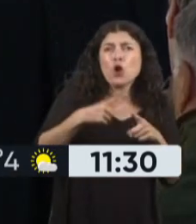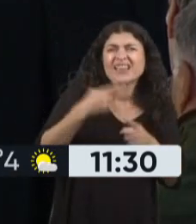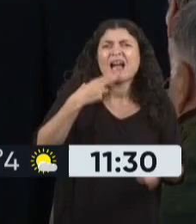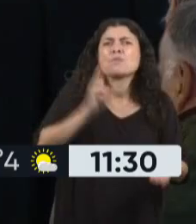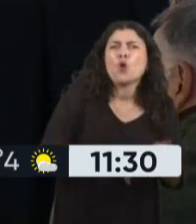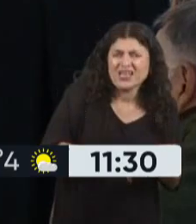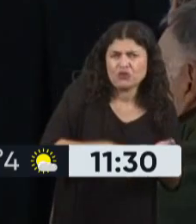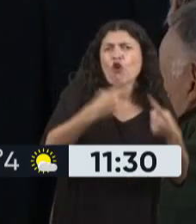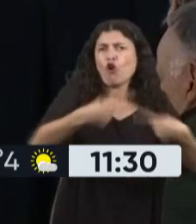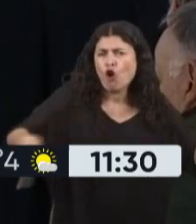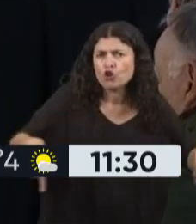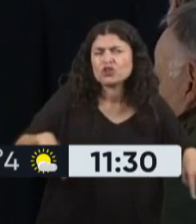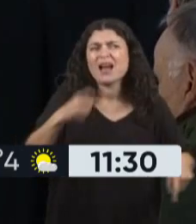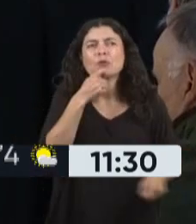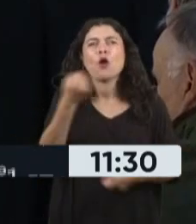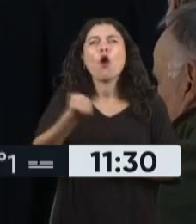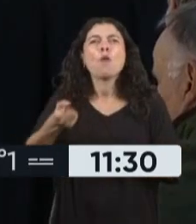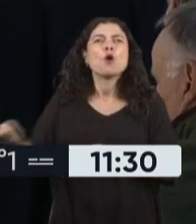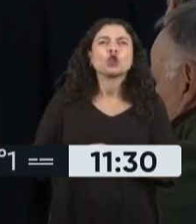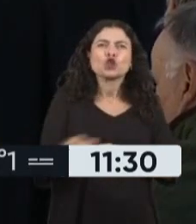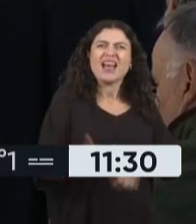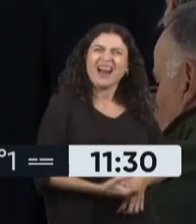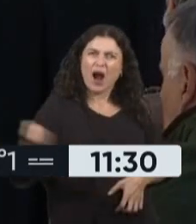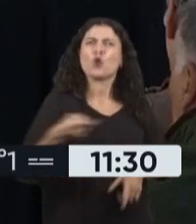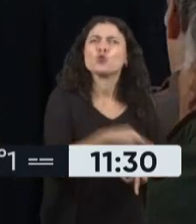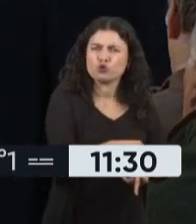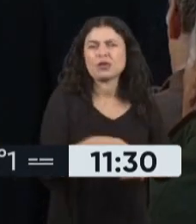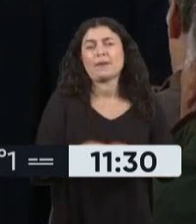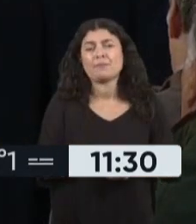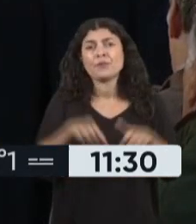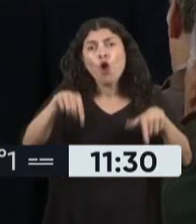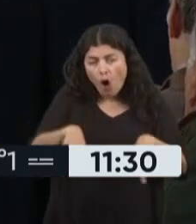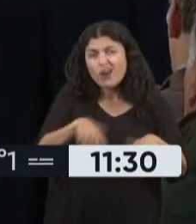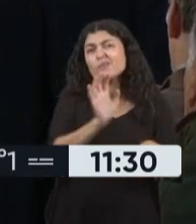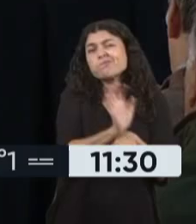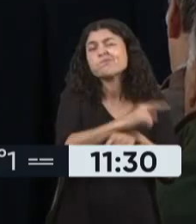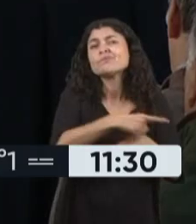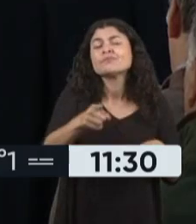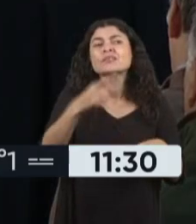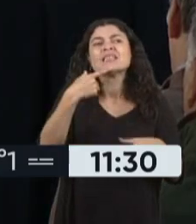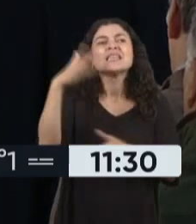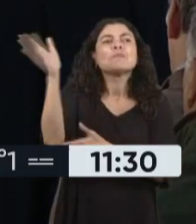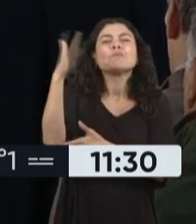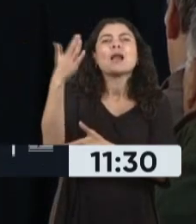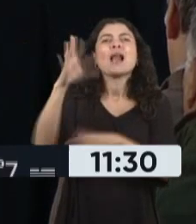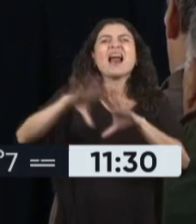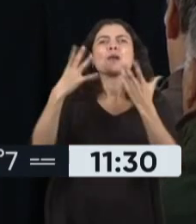fiscal hablábamos de la motosierra. Hoy la motosierra es un emblema